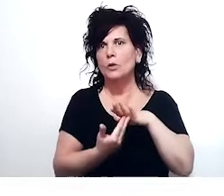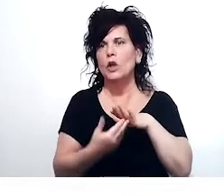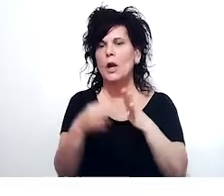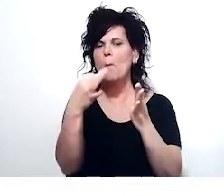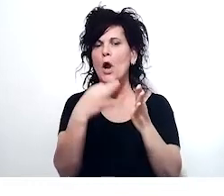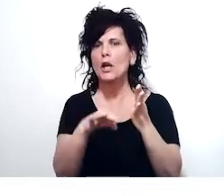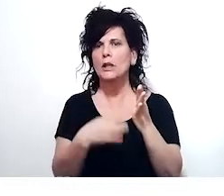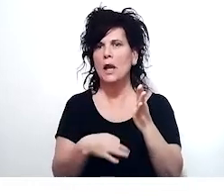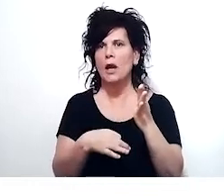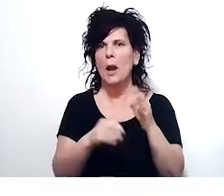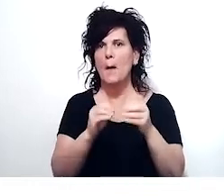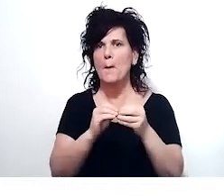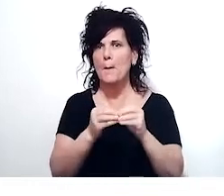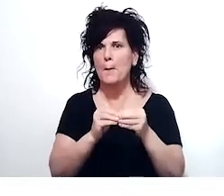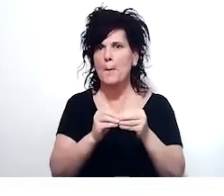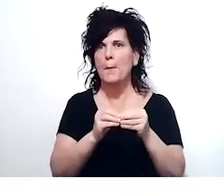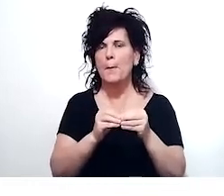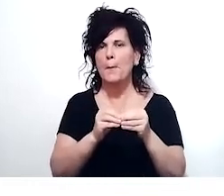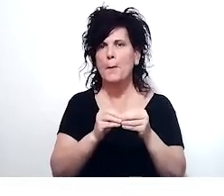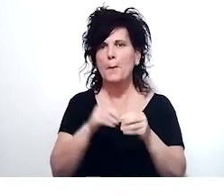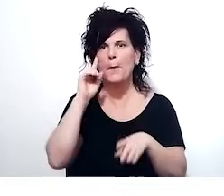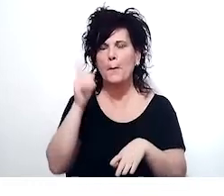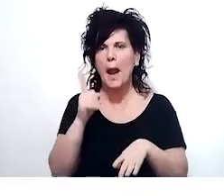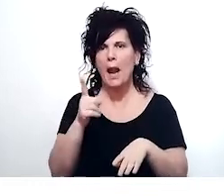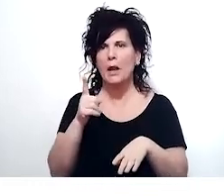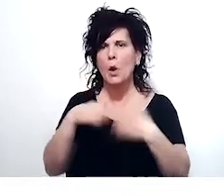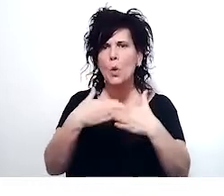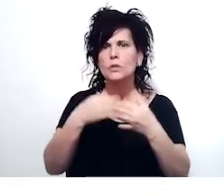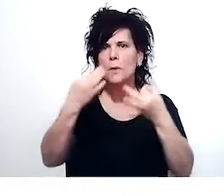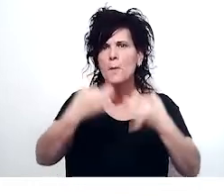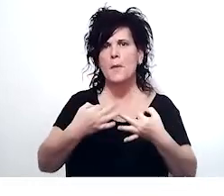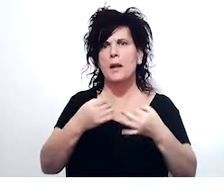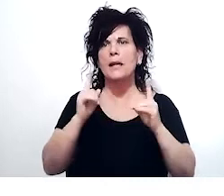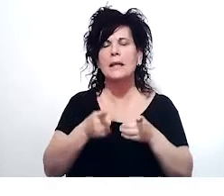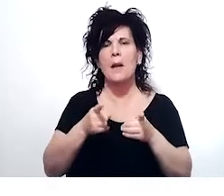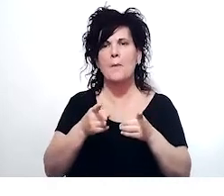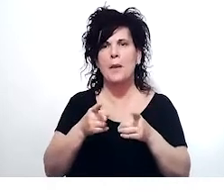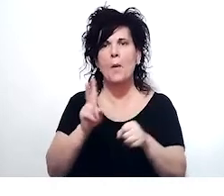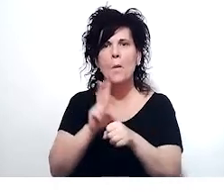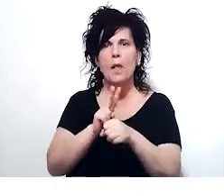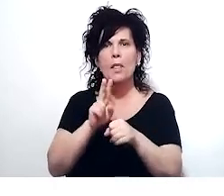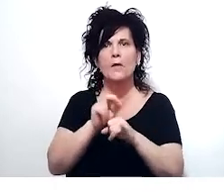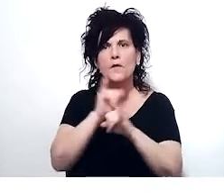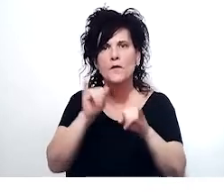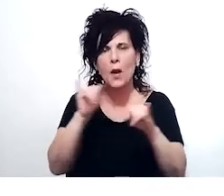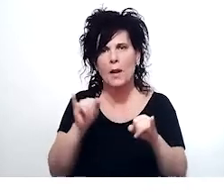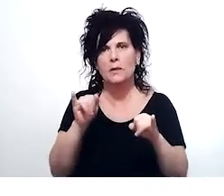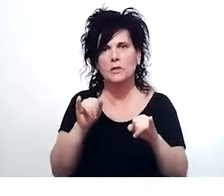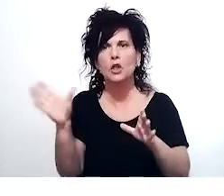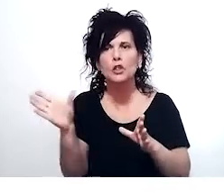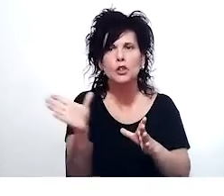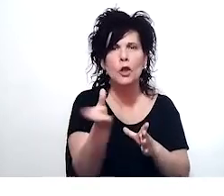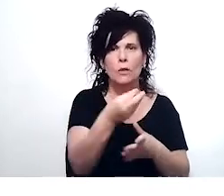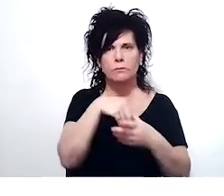y monitoreos de riesgos del uso racional de los datos y bien usados, y seguridad de los datos y reportes suficientes.